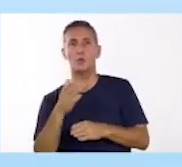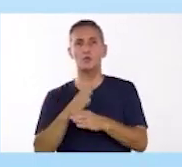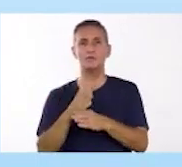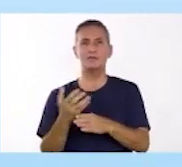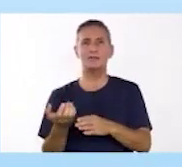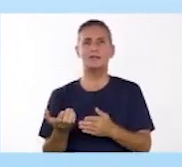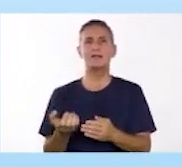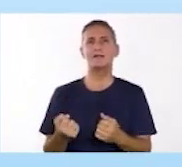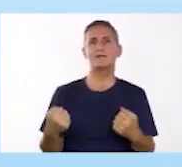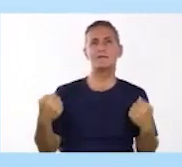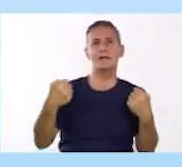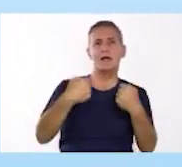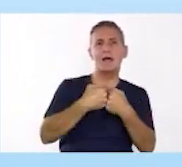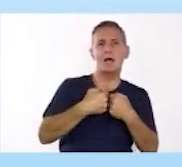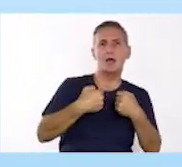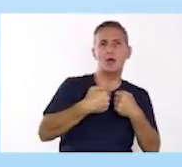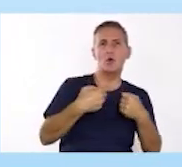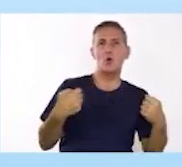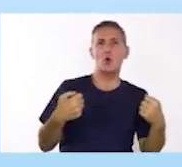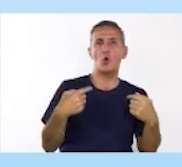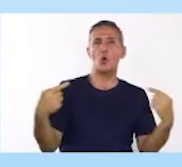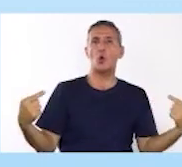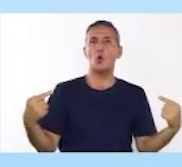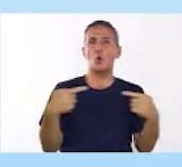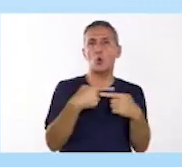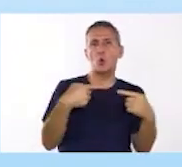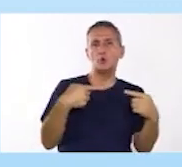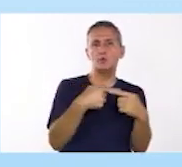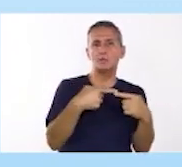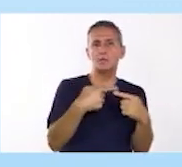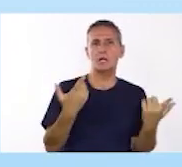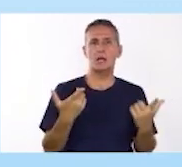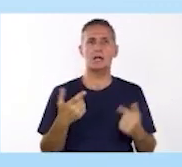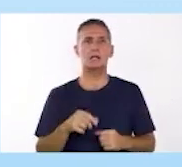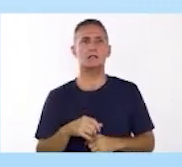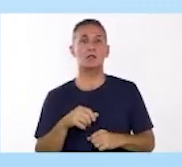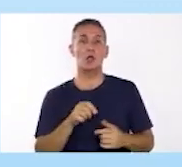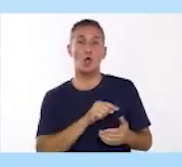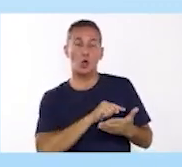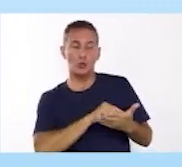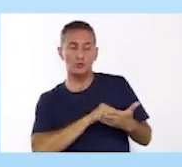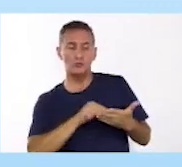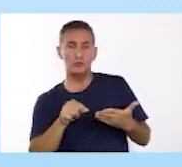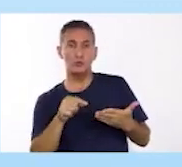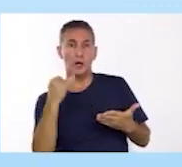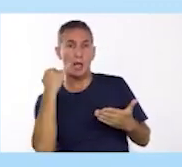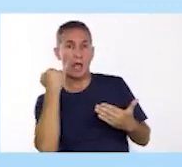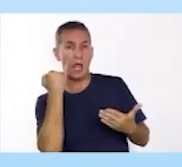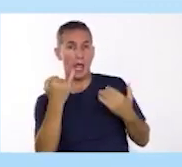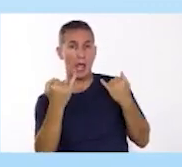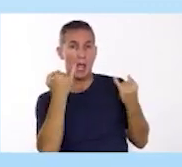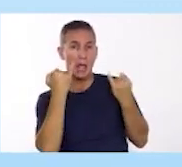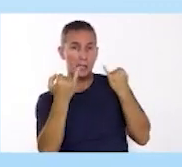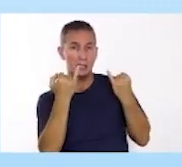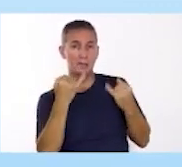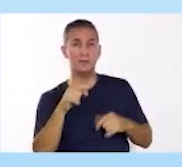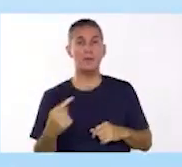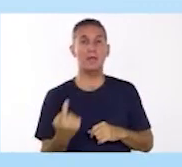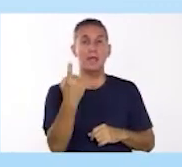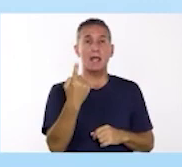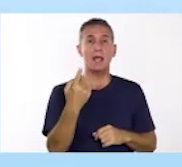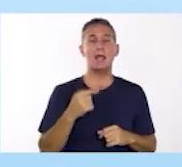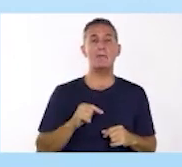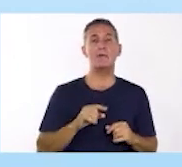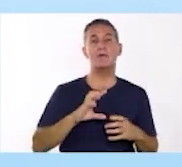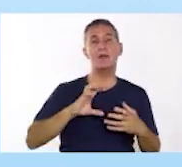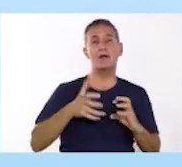con significados opuestos. La tercera, subraya e identifique el primer